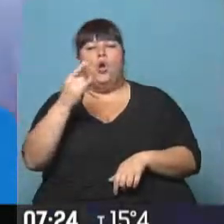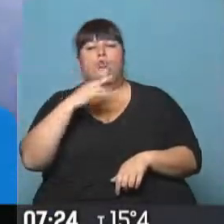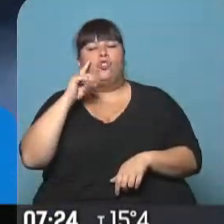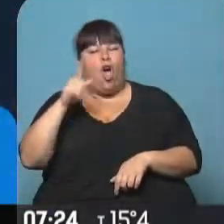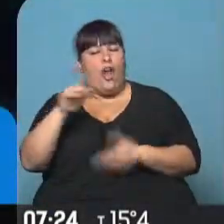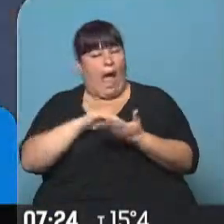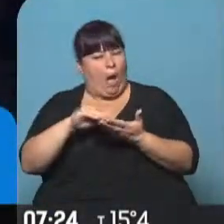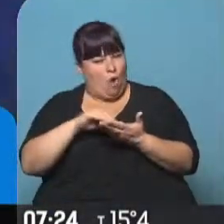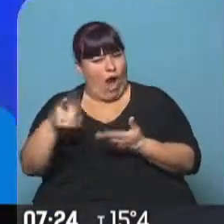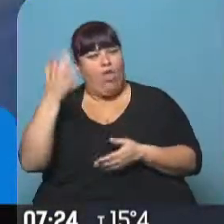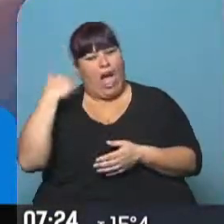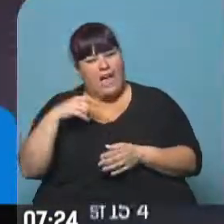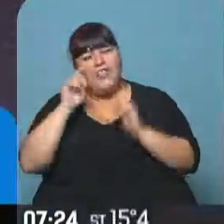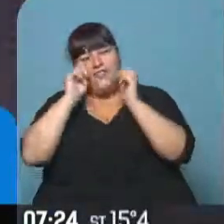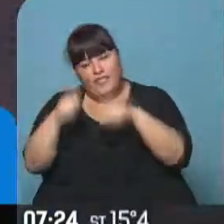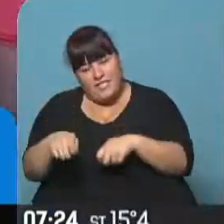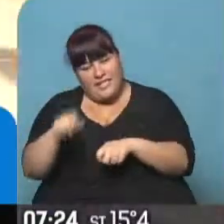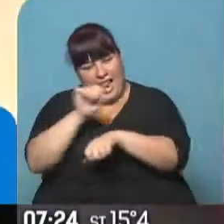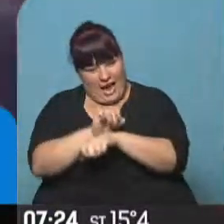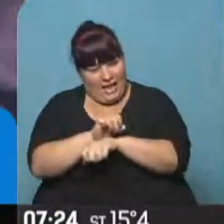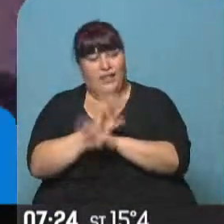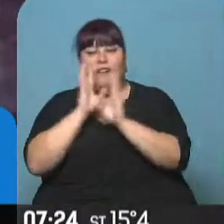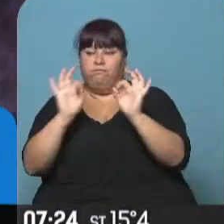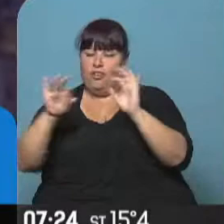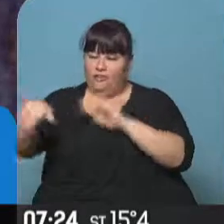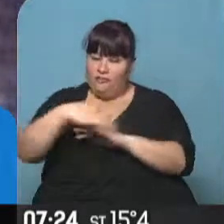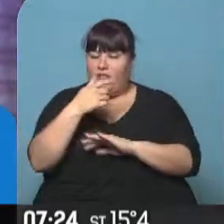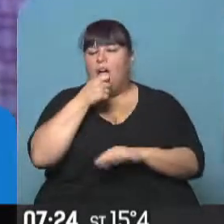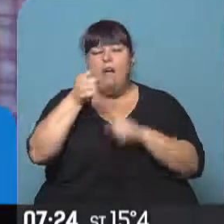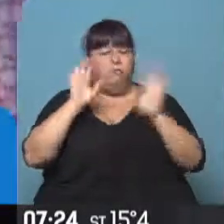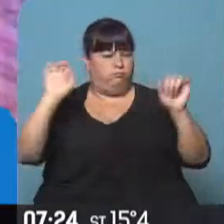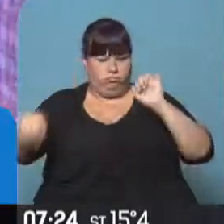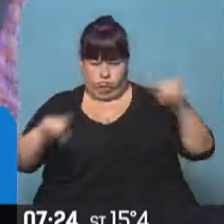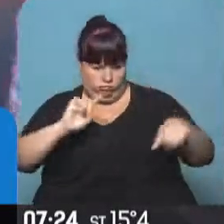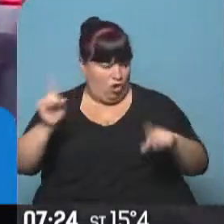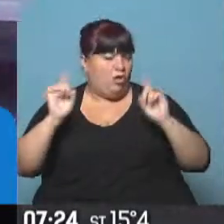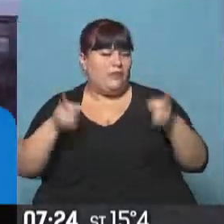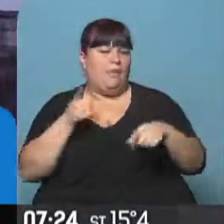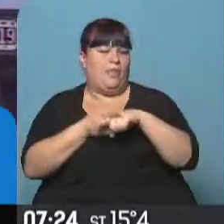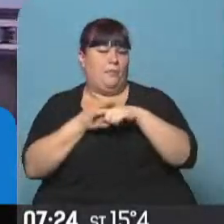abogado defensor, ayer pasó a visitarlo por el penal. Al salir, no quiso hacer declaraciones,